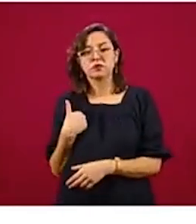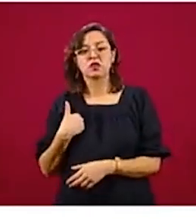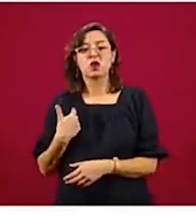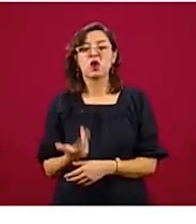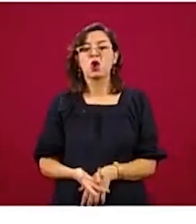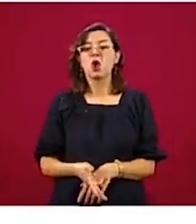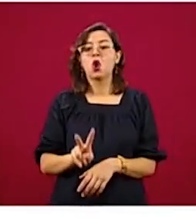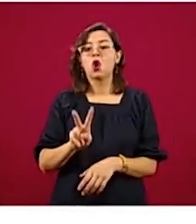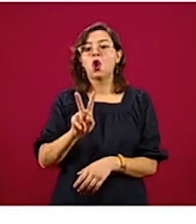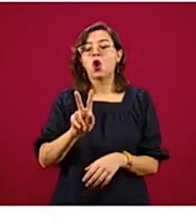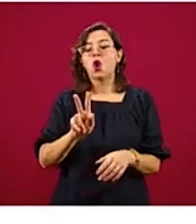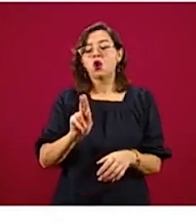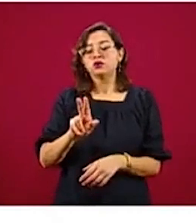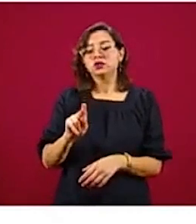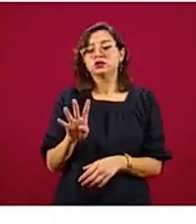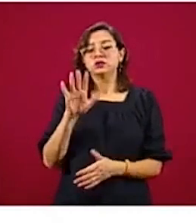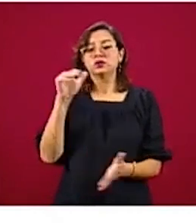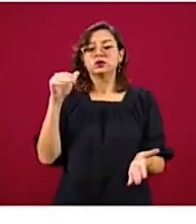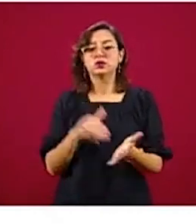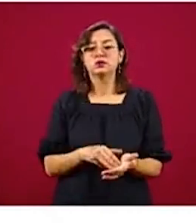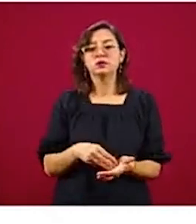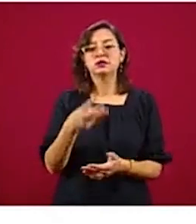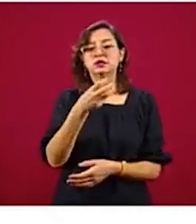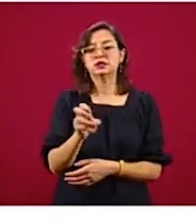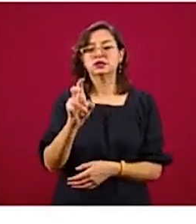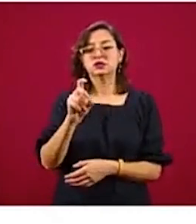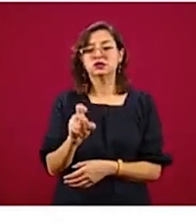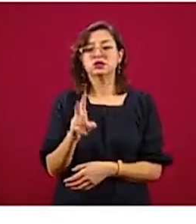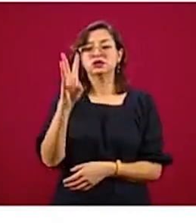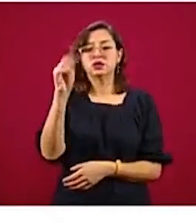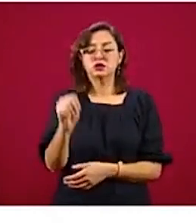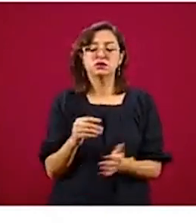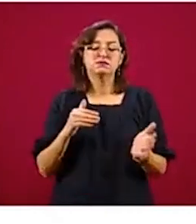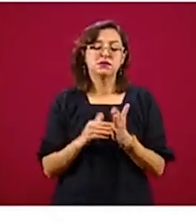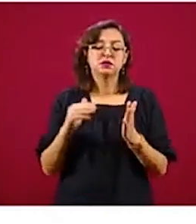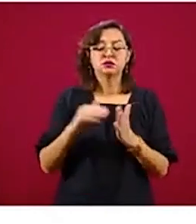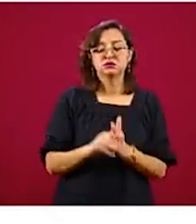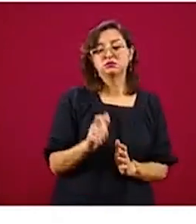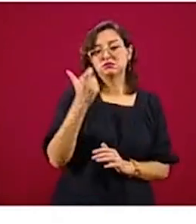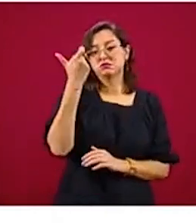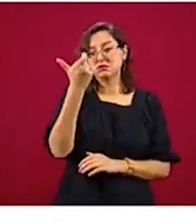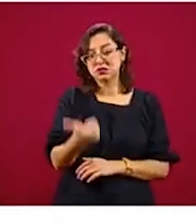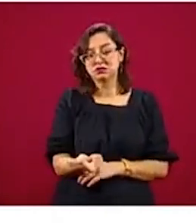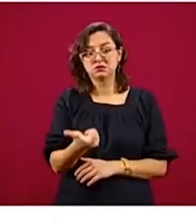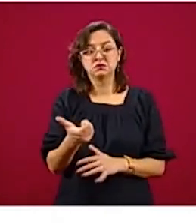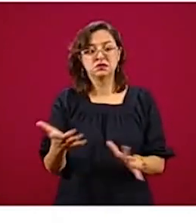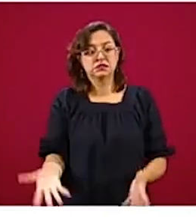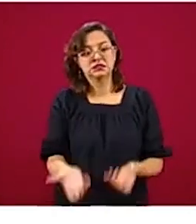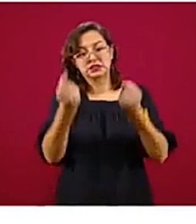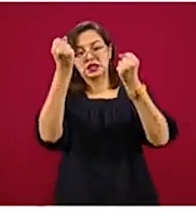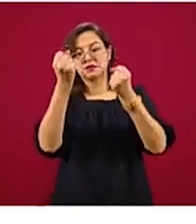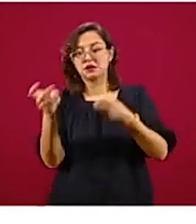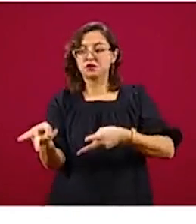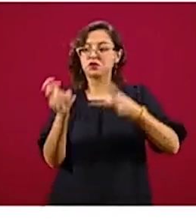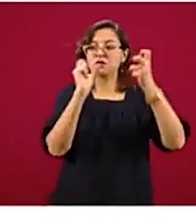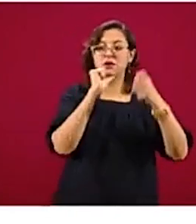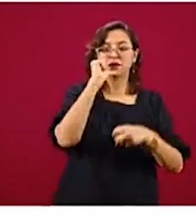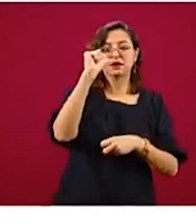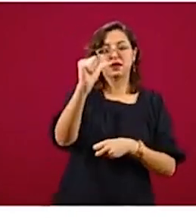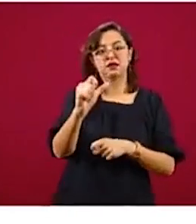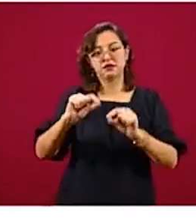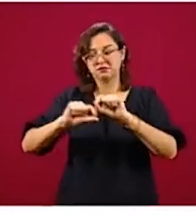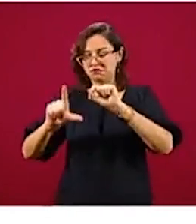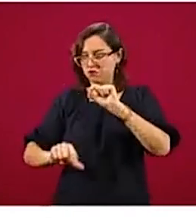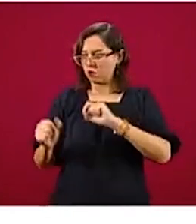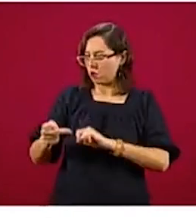339 millones de pesos ese es el ahorro al patrimonio del estado que que